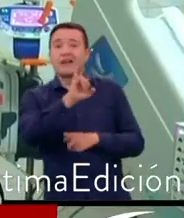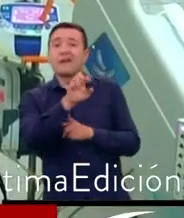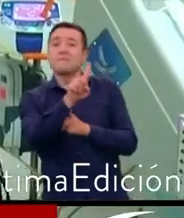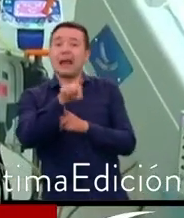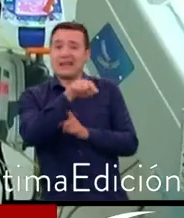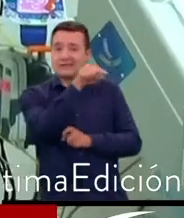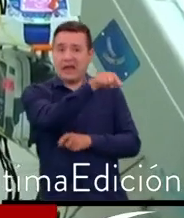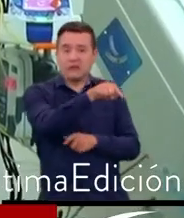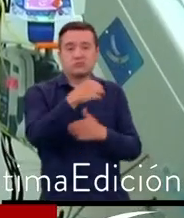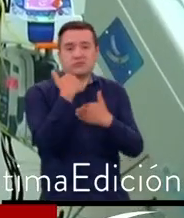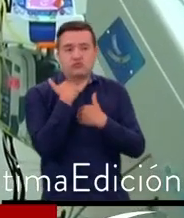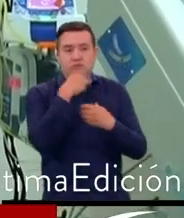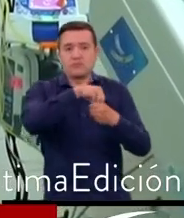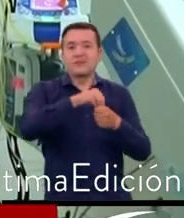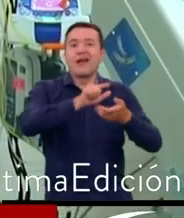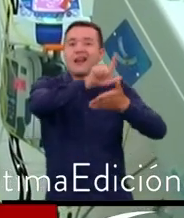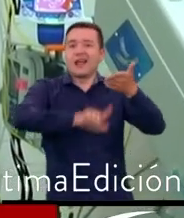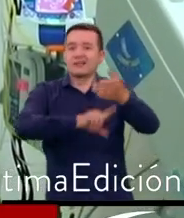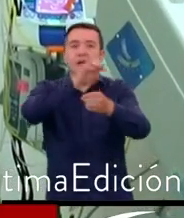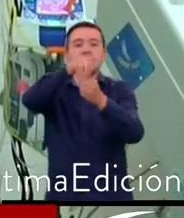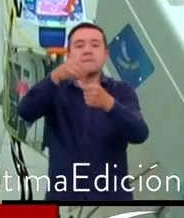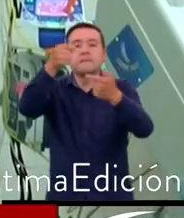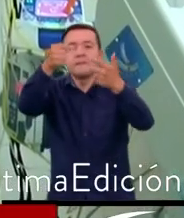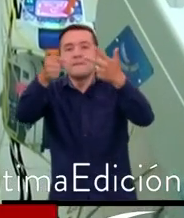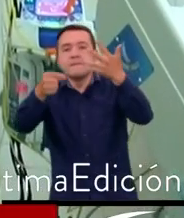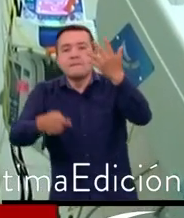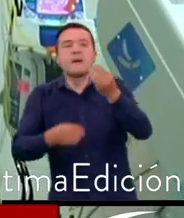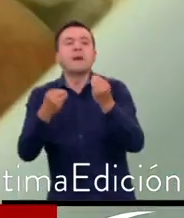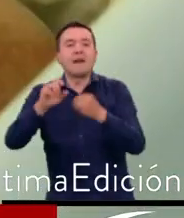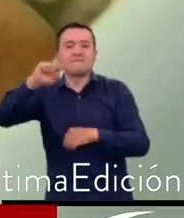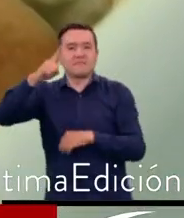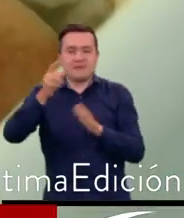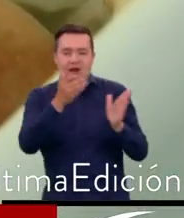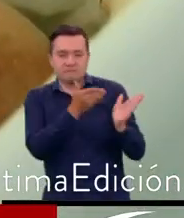sus instalaciones y que entren en la primera línea de atención. Hasta el